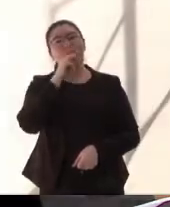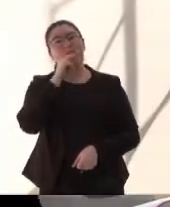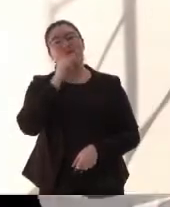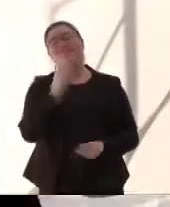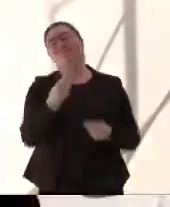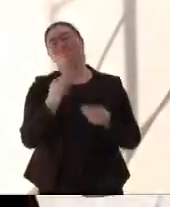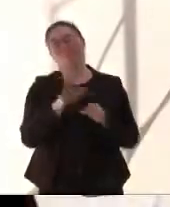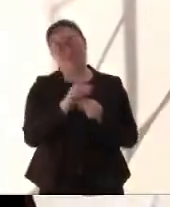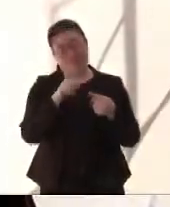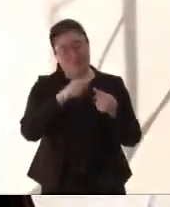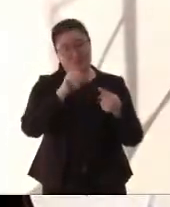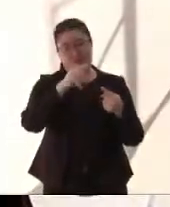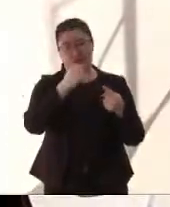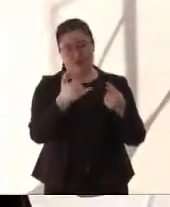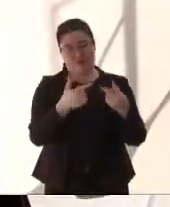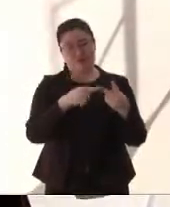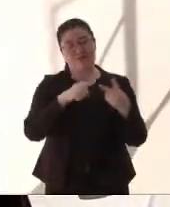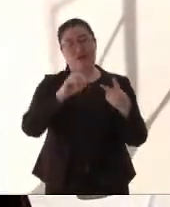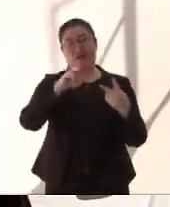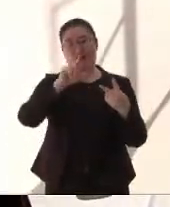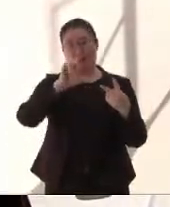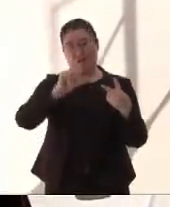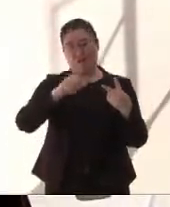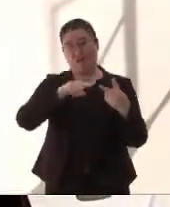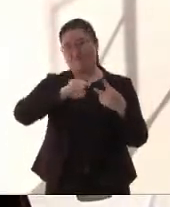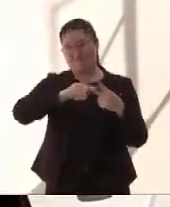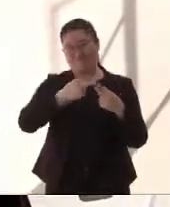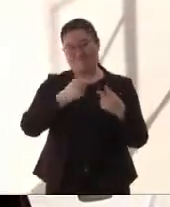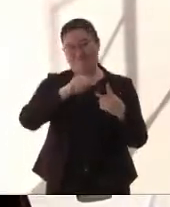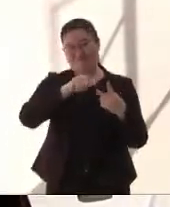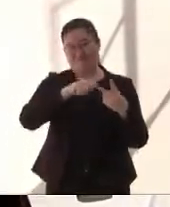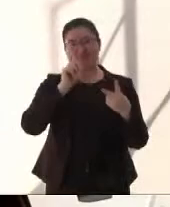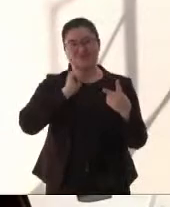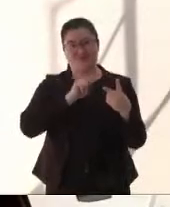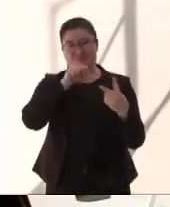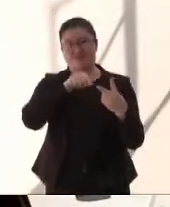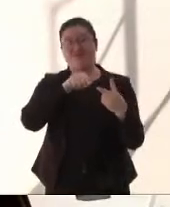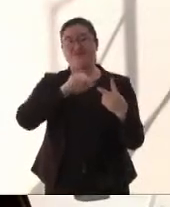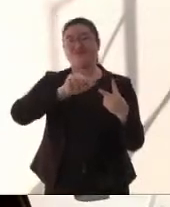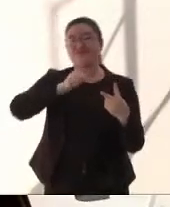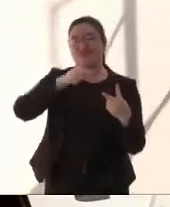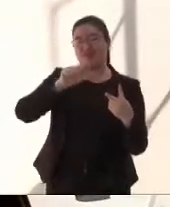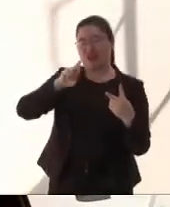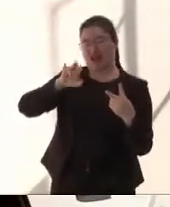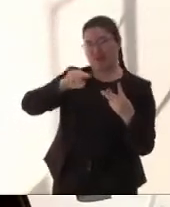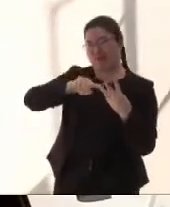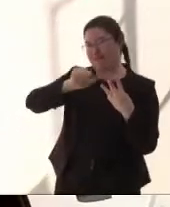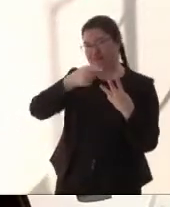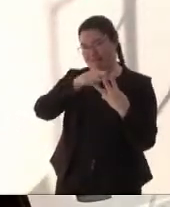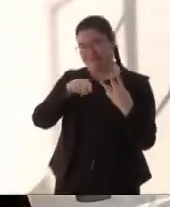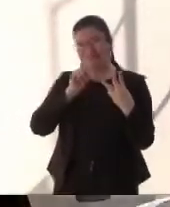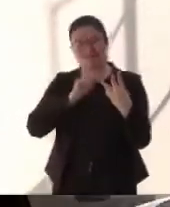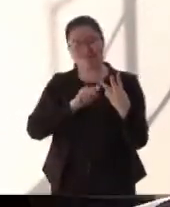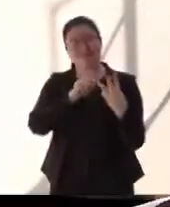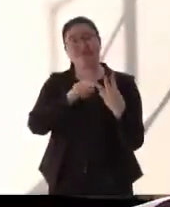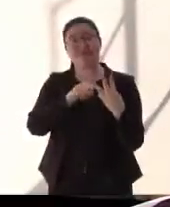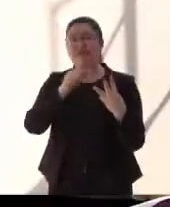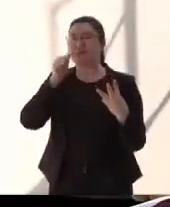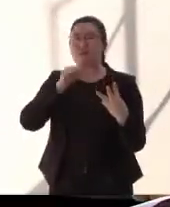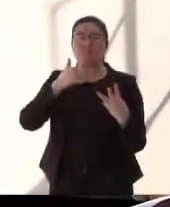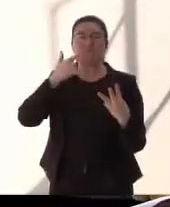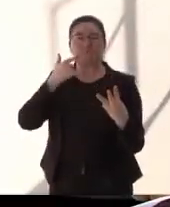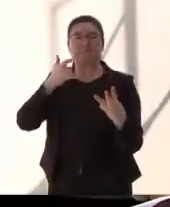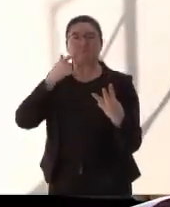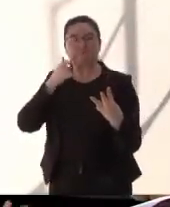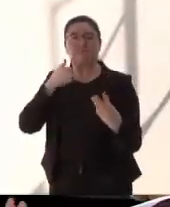fue Laura que trabajó con nosotros en un principio, fue la otra Laura que en la terquedad también de